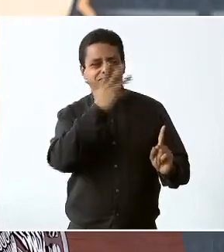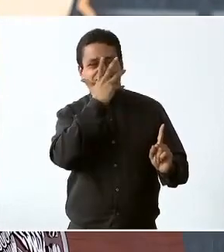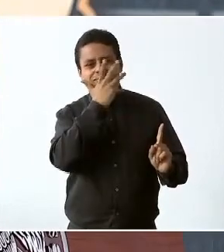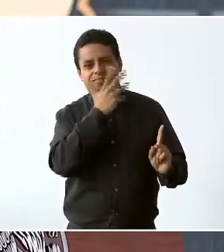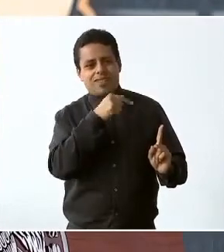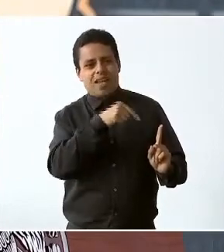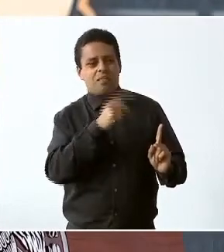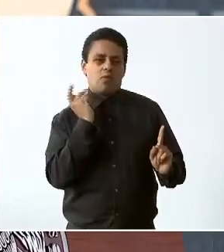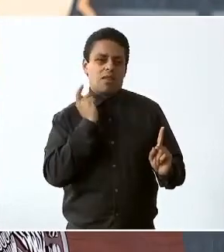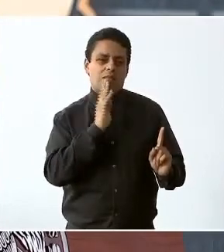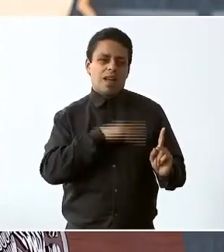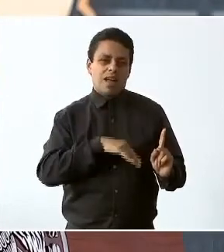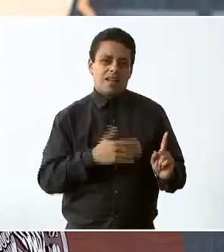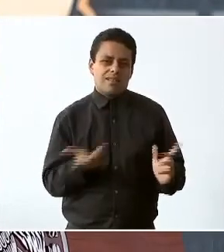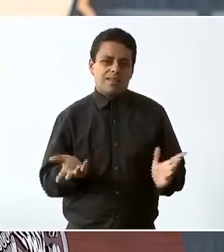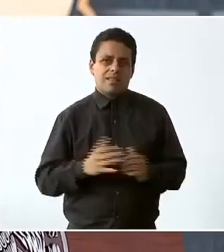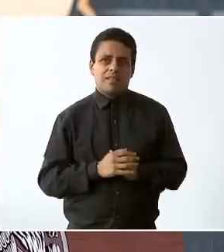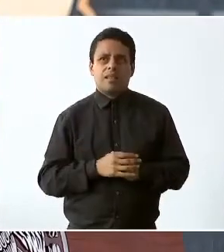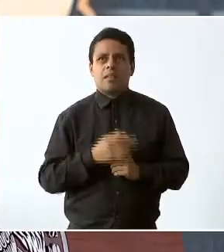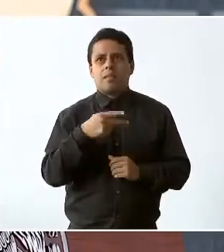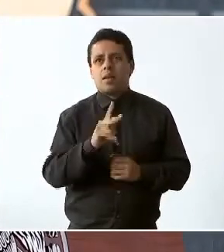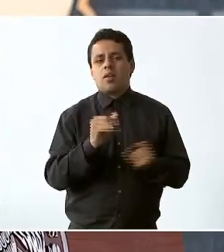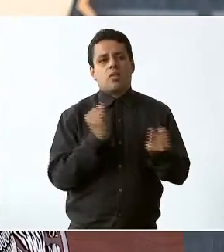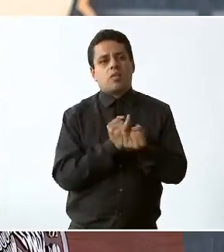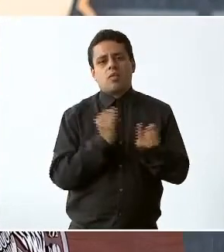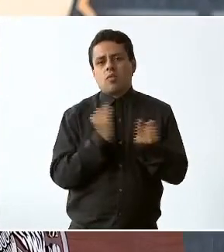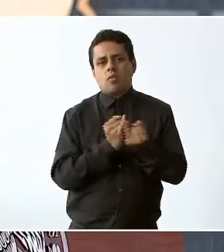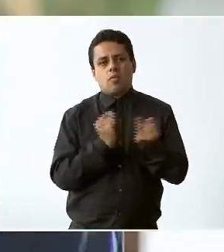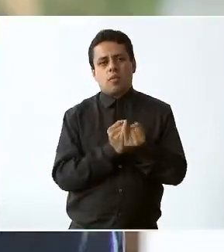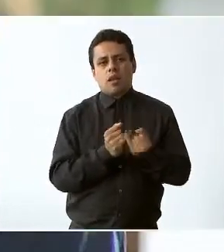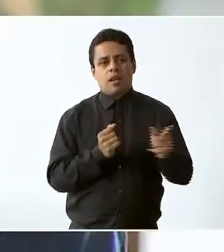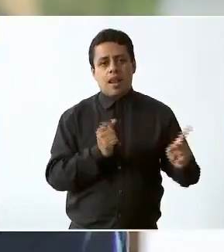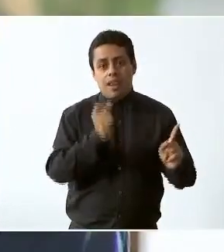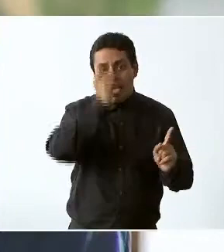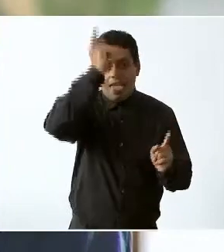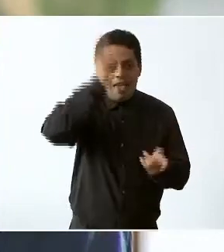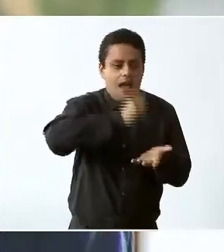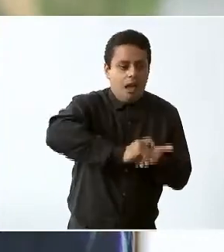terreno político, sino que también perdió su creatividad